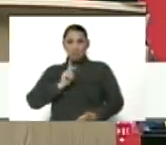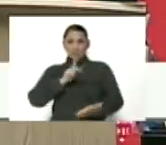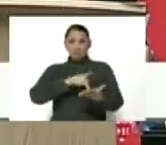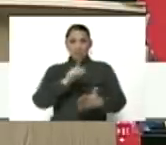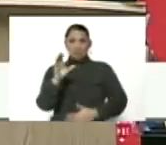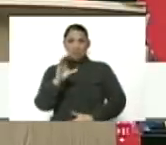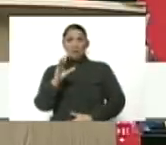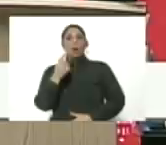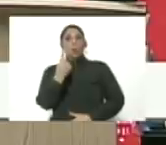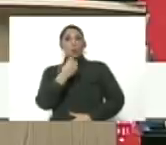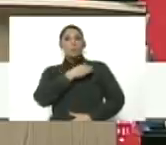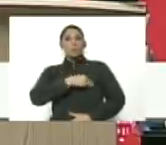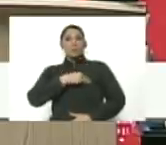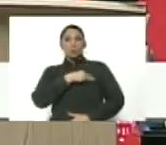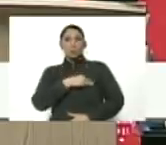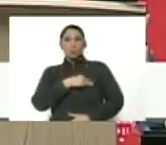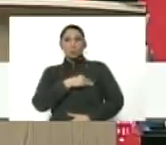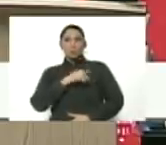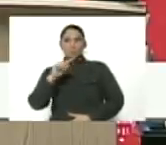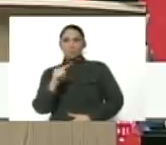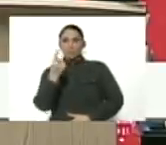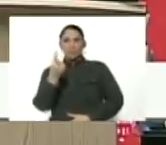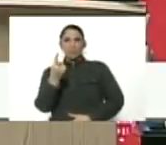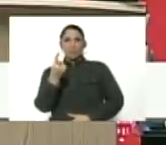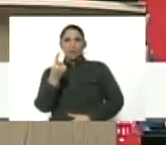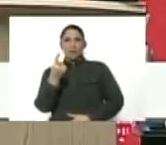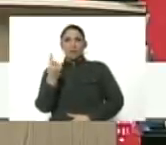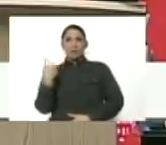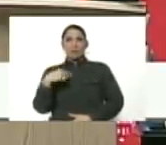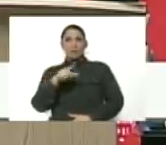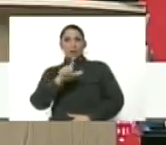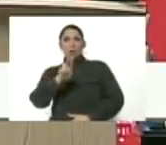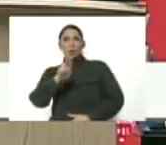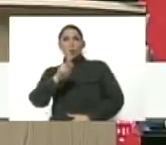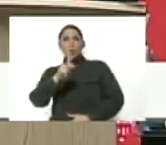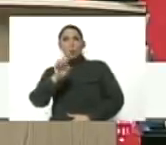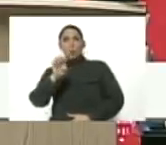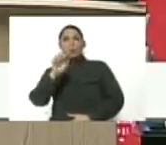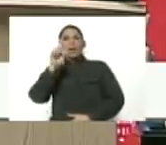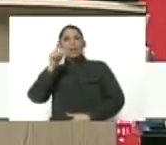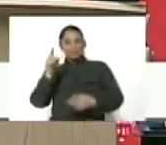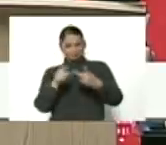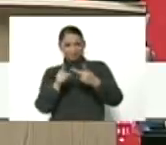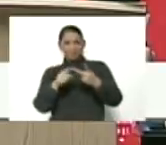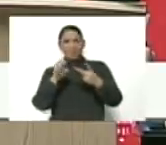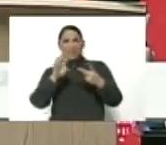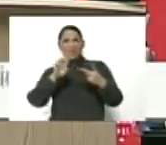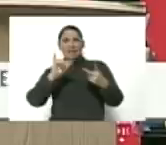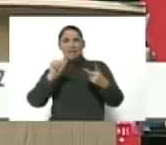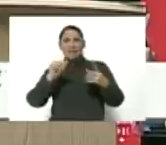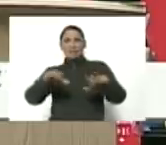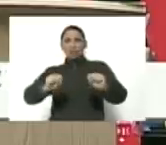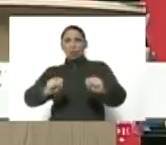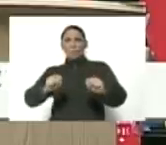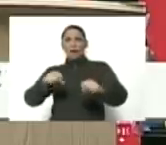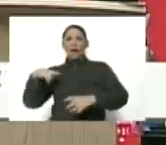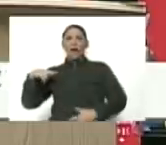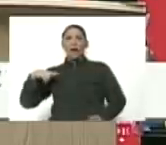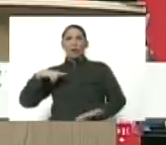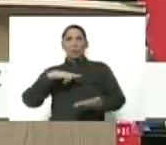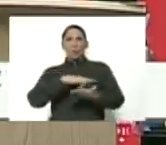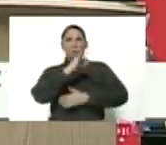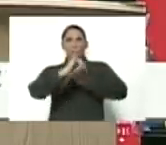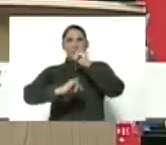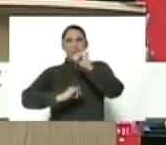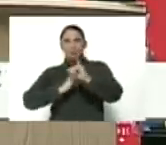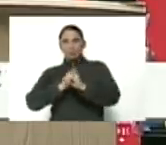Caracas, y una de las misiones principales que tenían Luke y él, y Erin Berry, era la toma de aeropuertos, del Aeropuerto